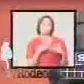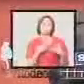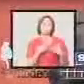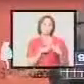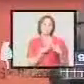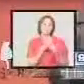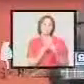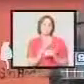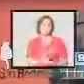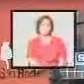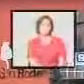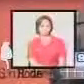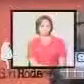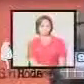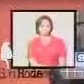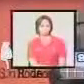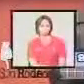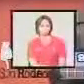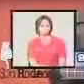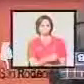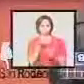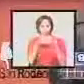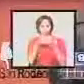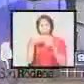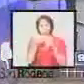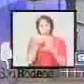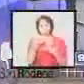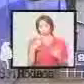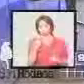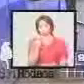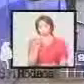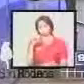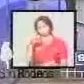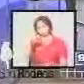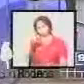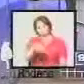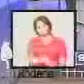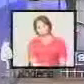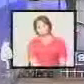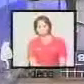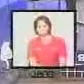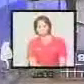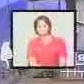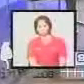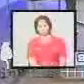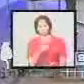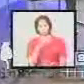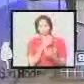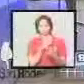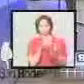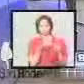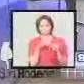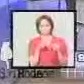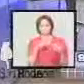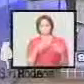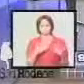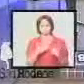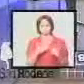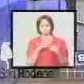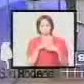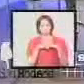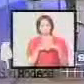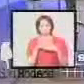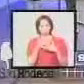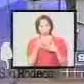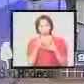banco. Ok, perfecto. No, muchísimas gracias, don Juan Carlos. Bueno, la crítica constructiva, pues no la